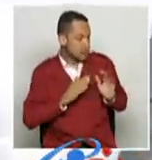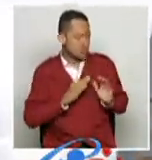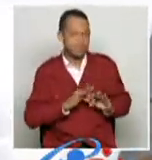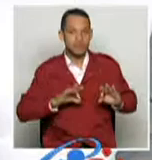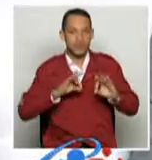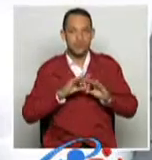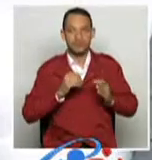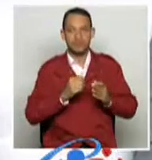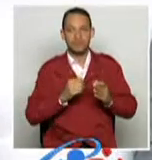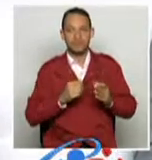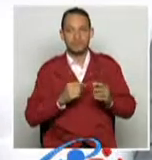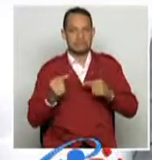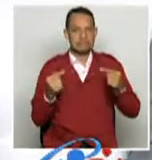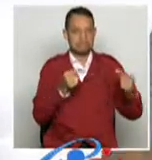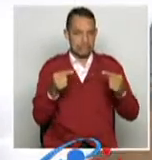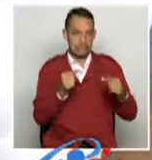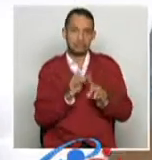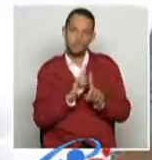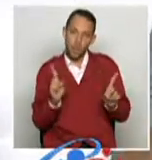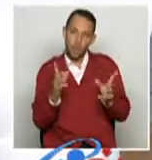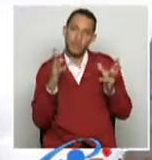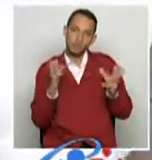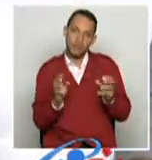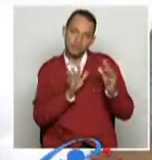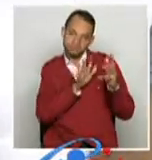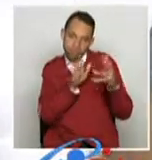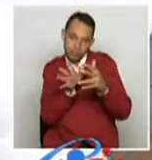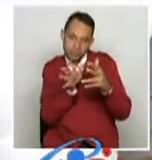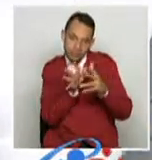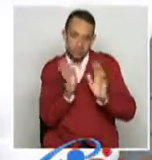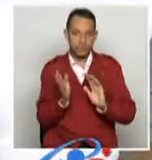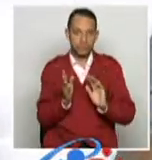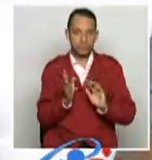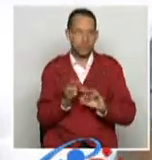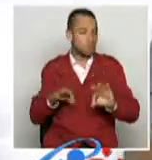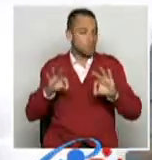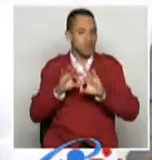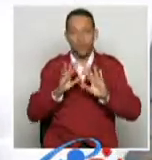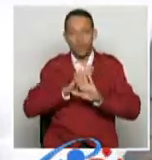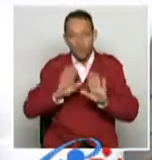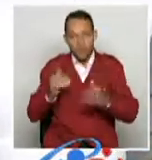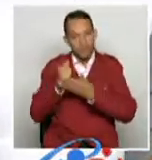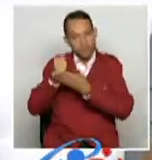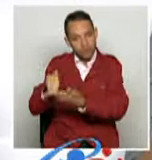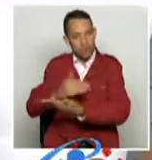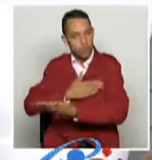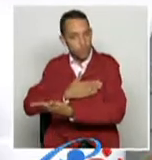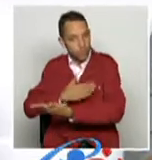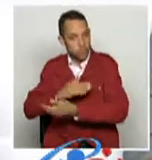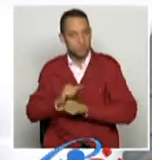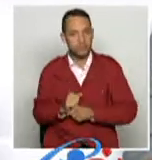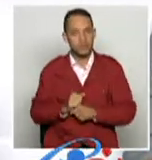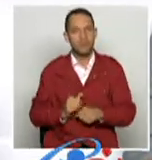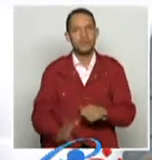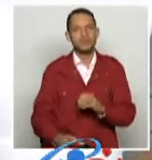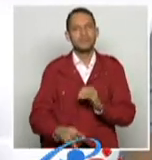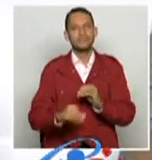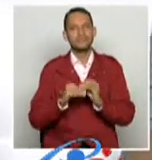de crear como esa parte del dinero y de, no, sino como de ayuda. Precisamente